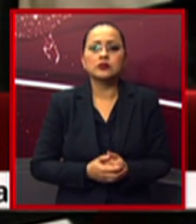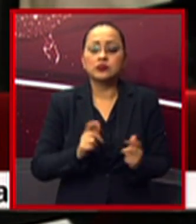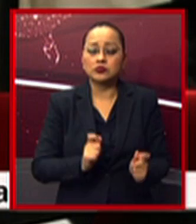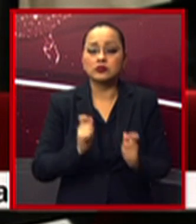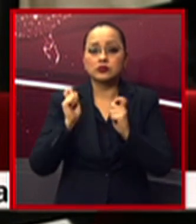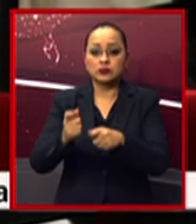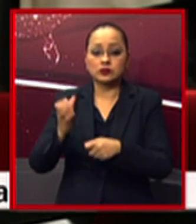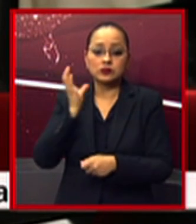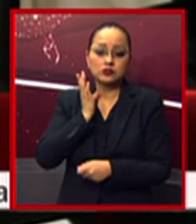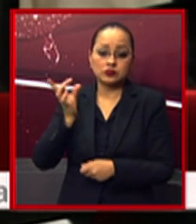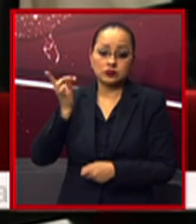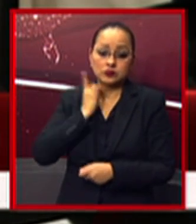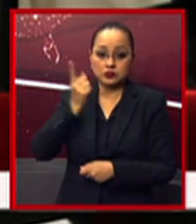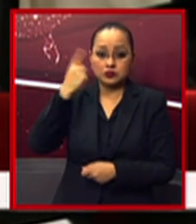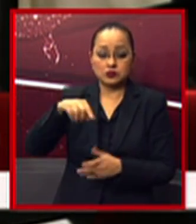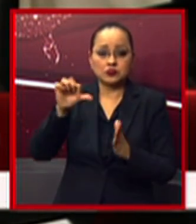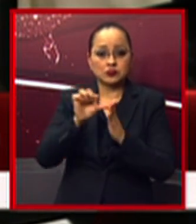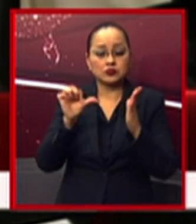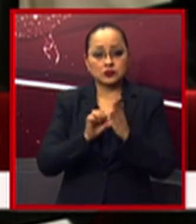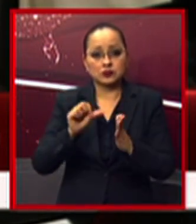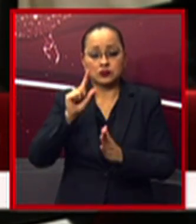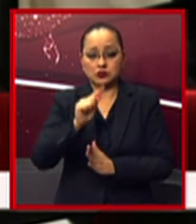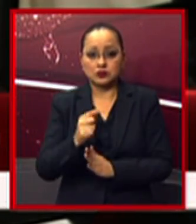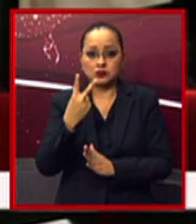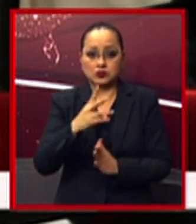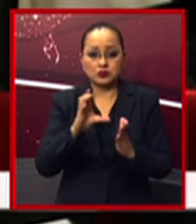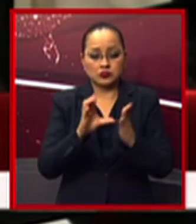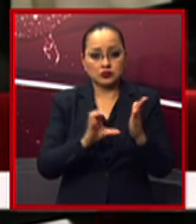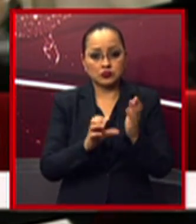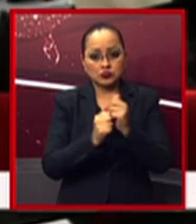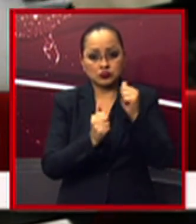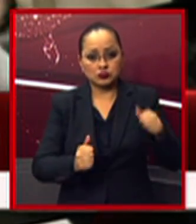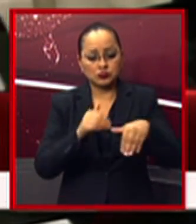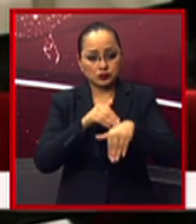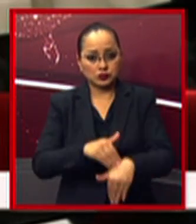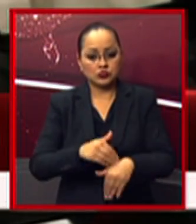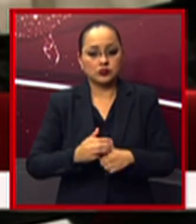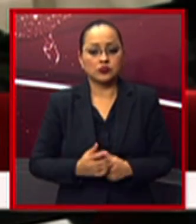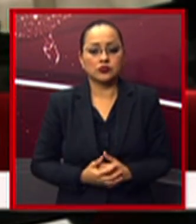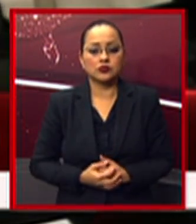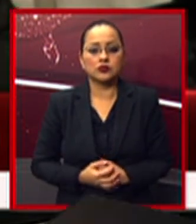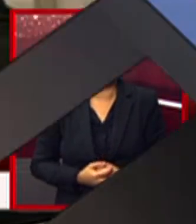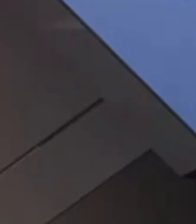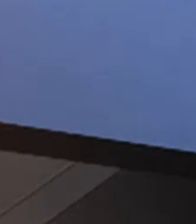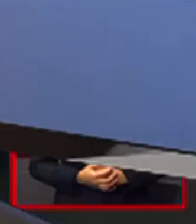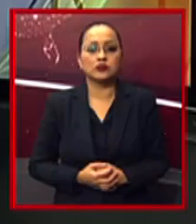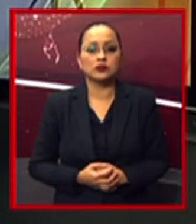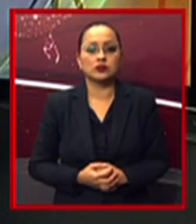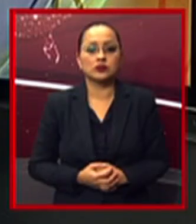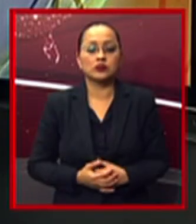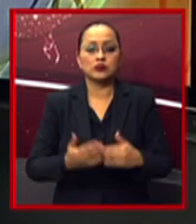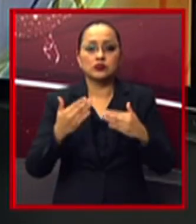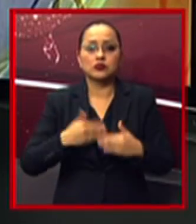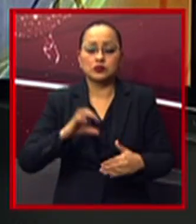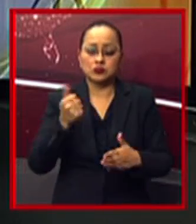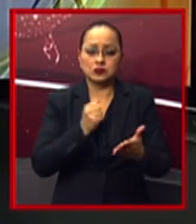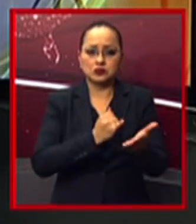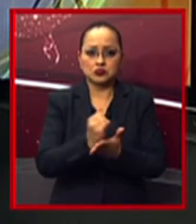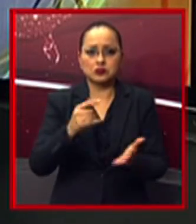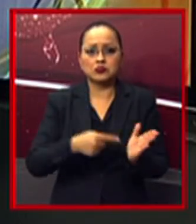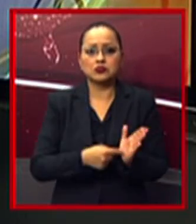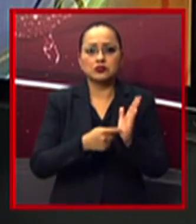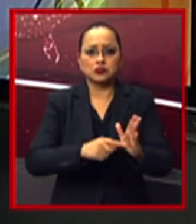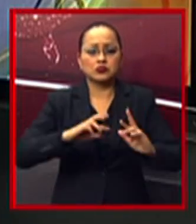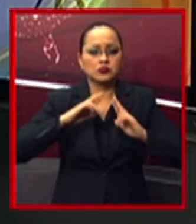a la Cámara de Diputados para los efectos del artículo 72 constitucional. Otro dictamen que fue